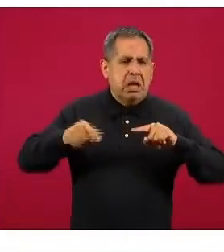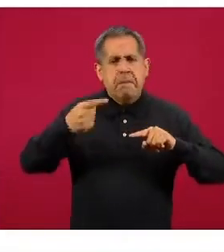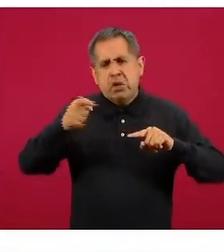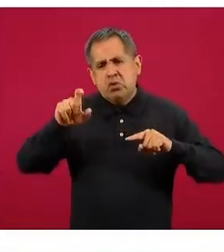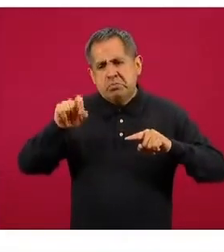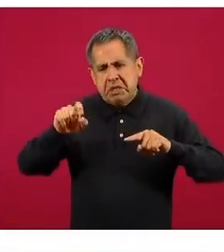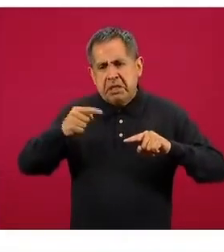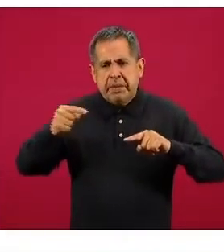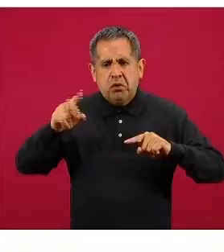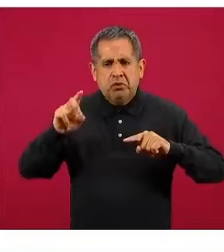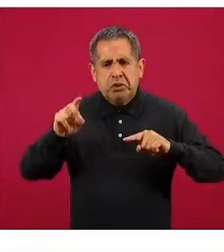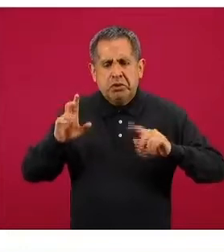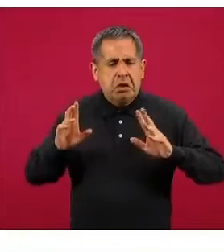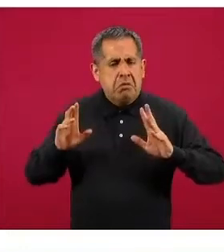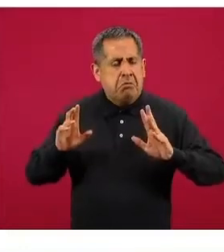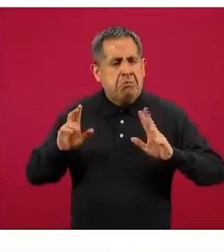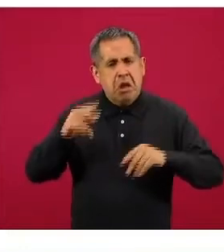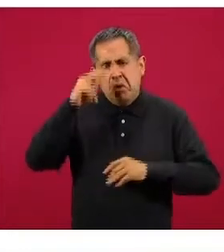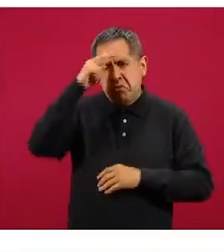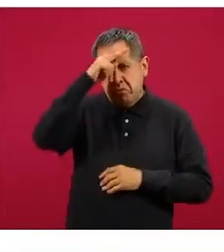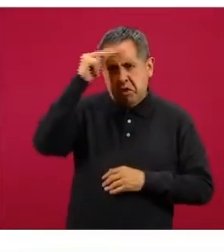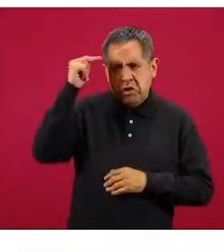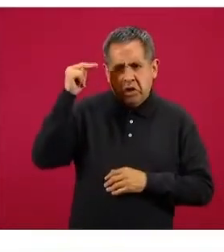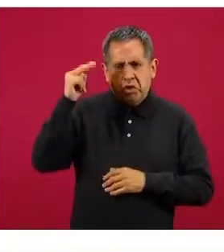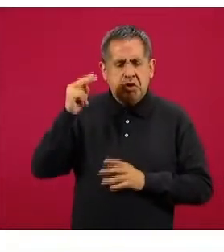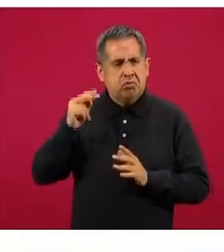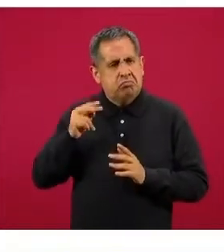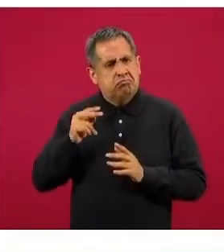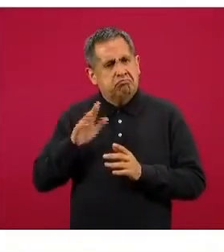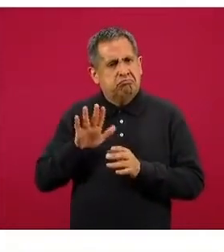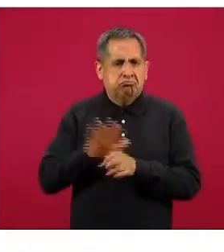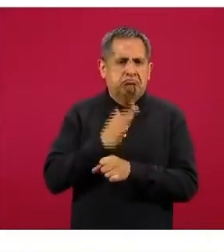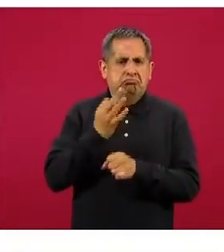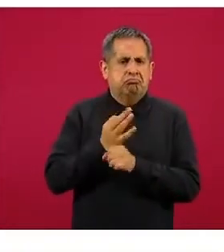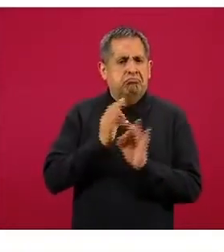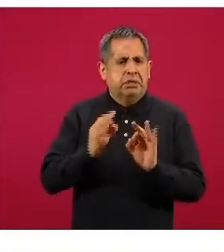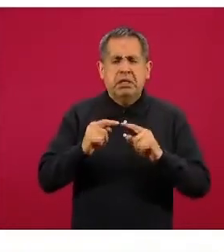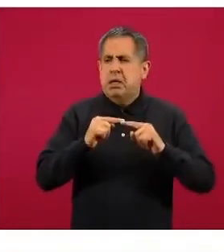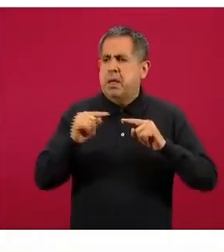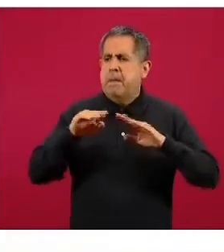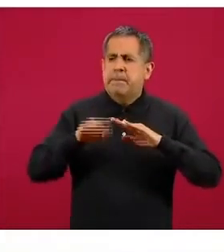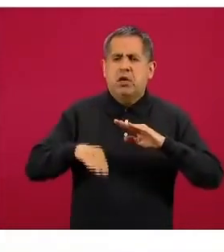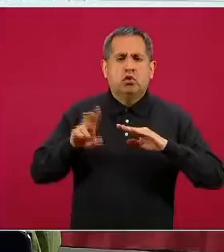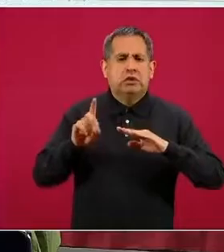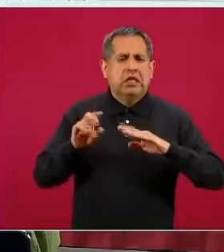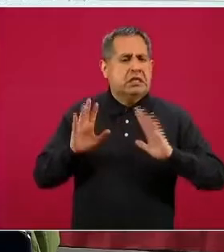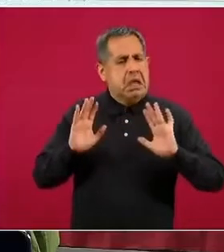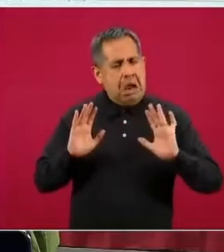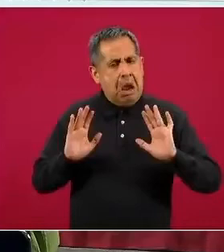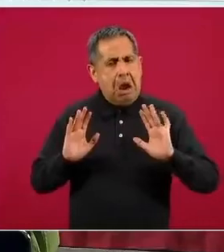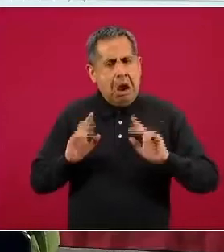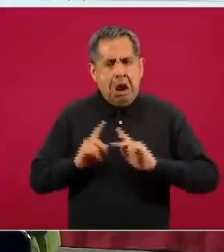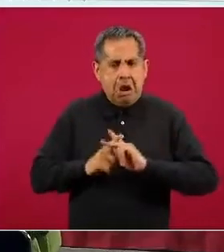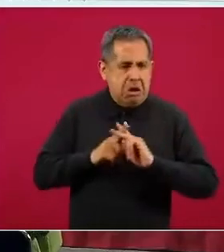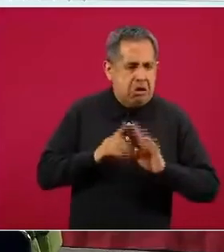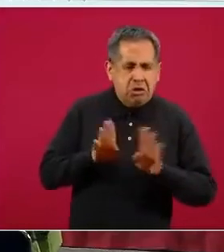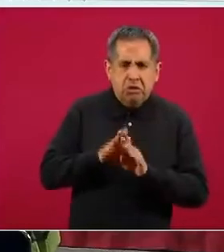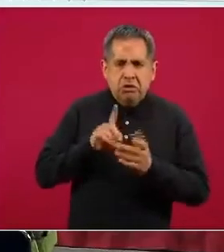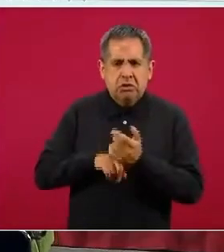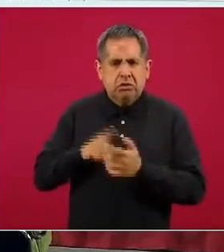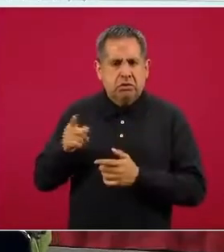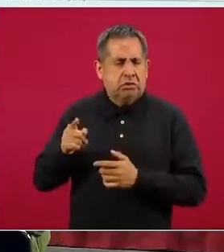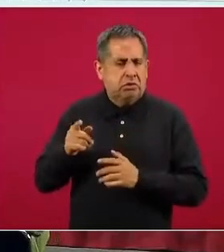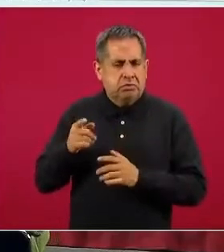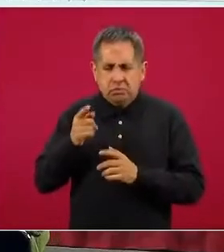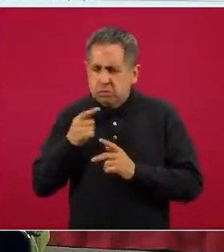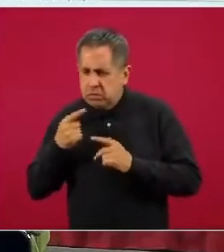20 y el menos 30, y Nayarit igual bastante estable en menos 30, sobre todo en el sistema de